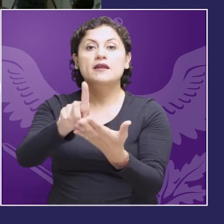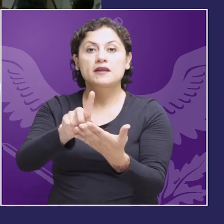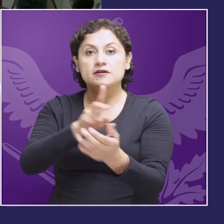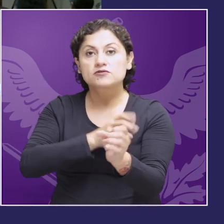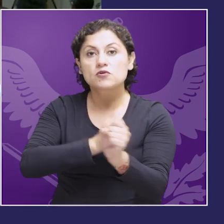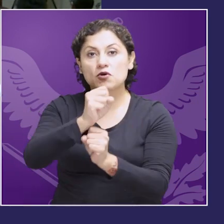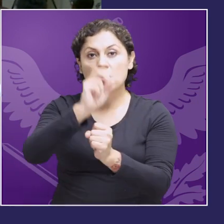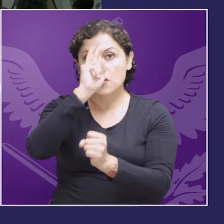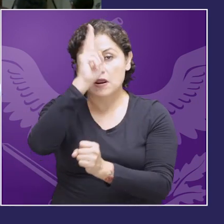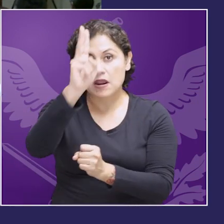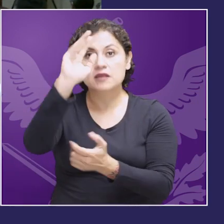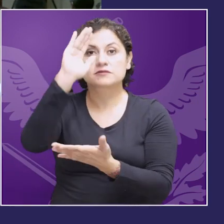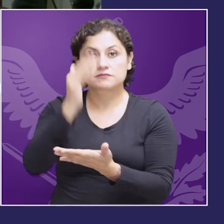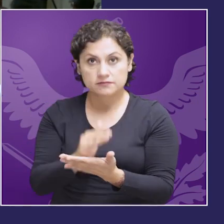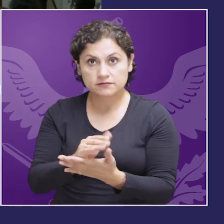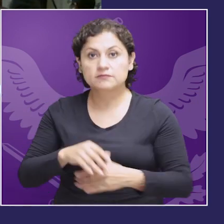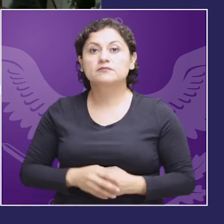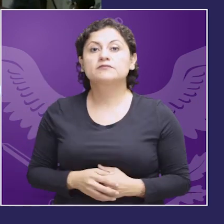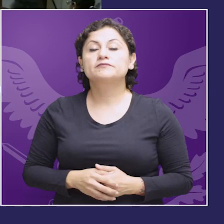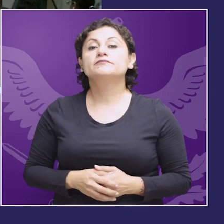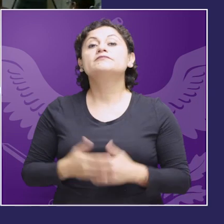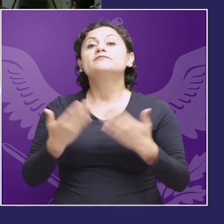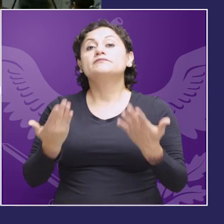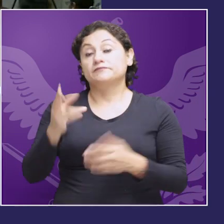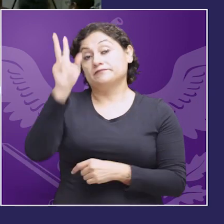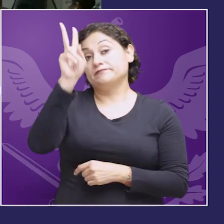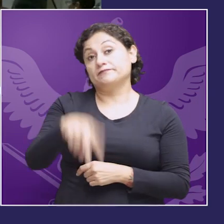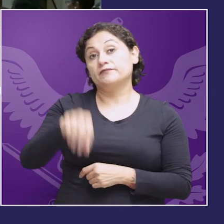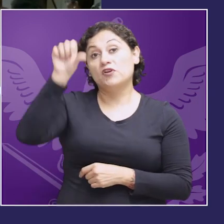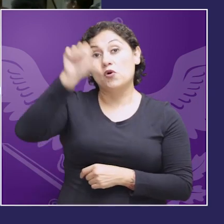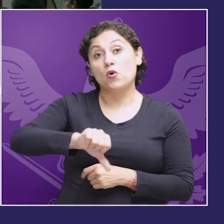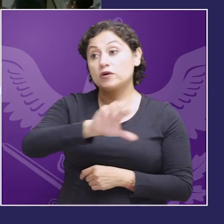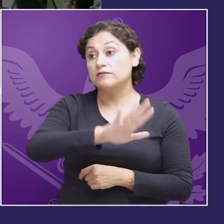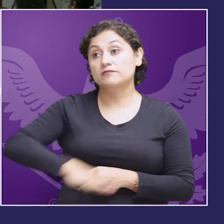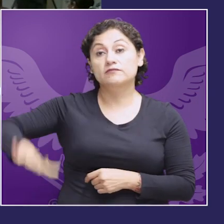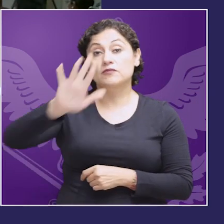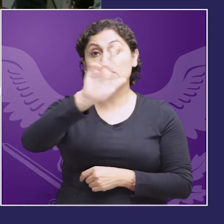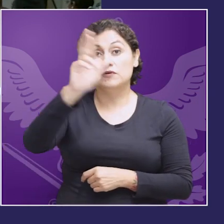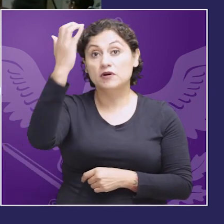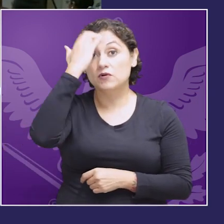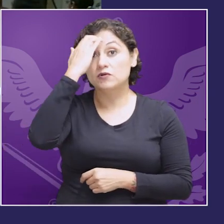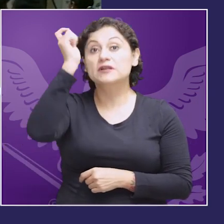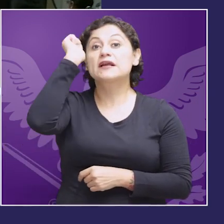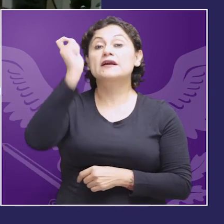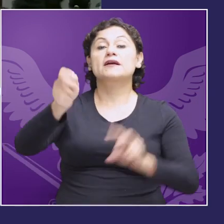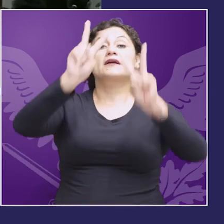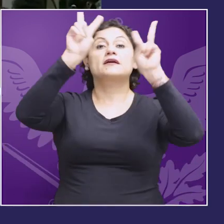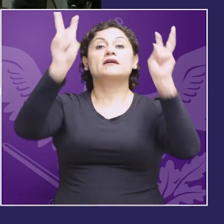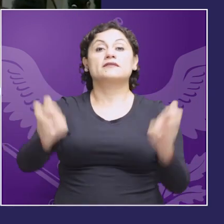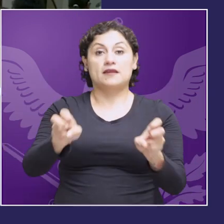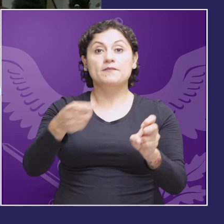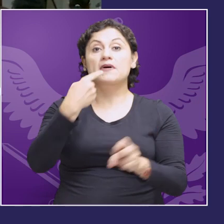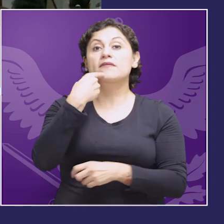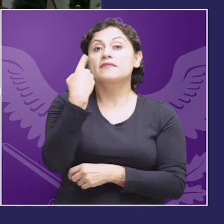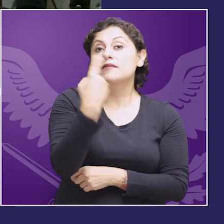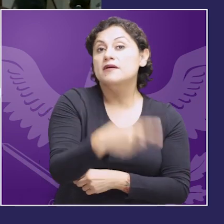ahora se ha realizado permitirán que los siguientes pasos en la garantía del derecho a una vida libre de violencia sean asertivos.